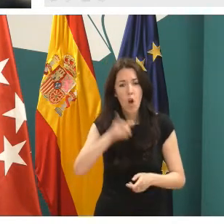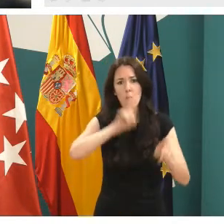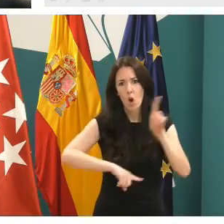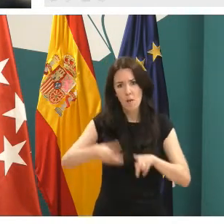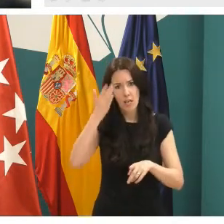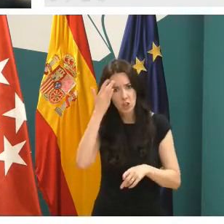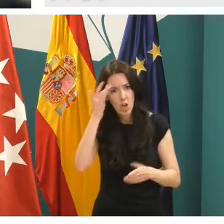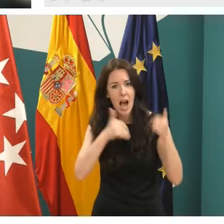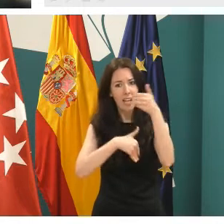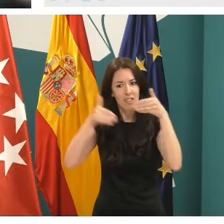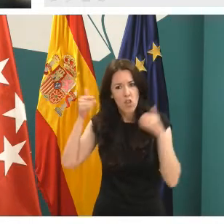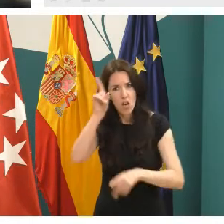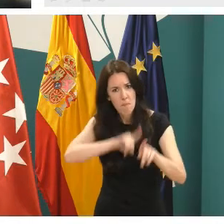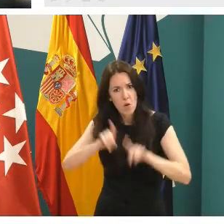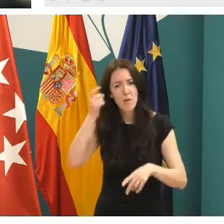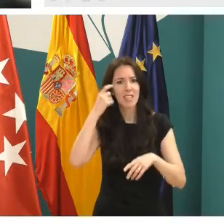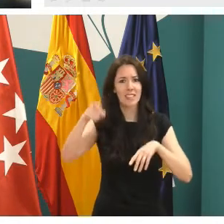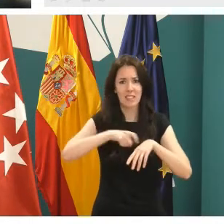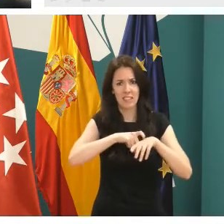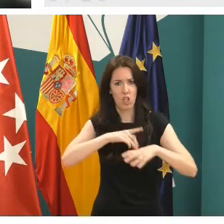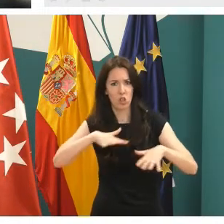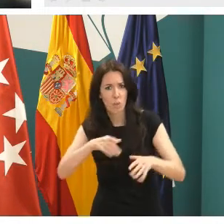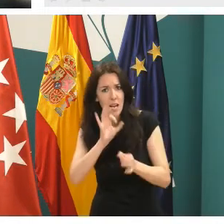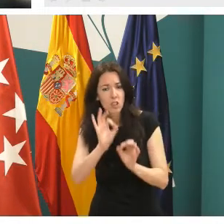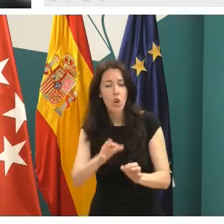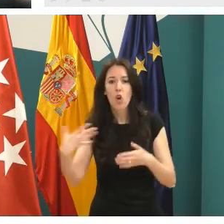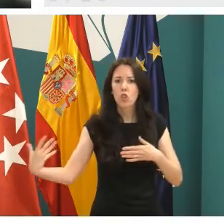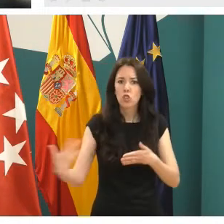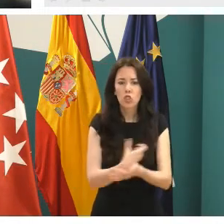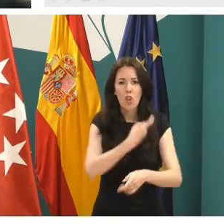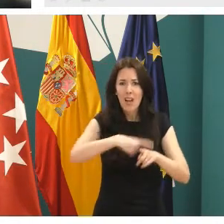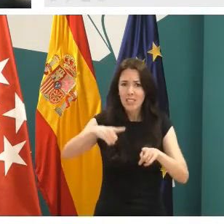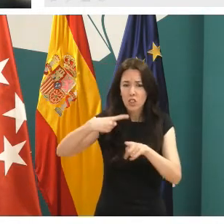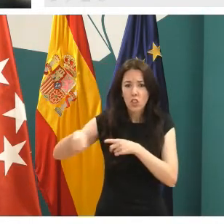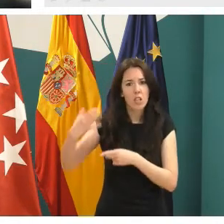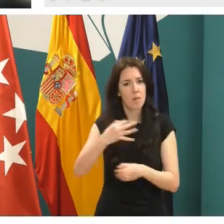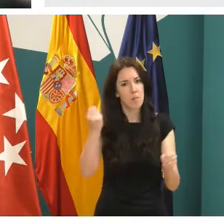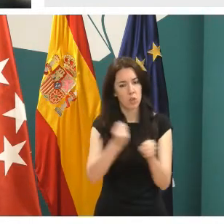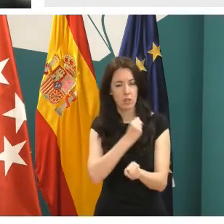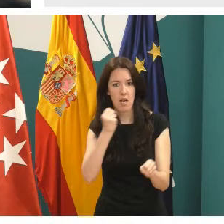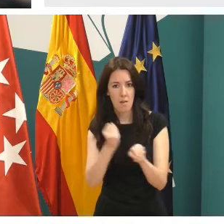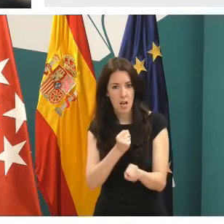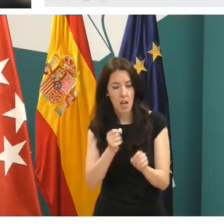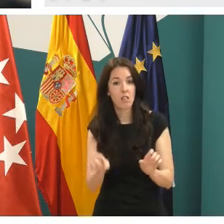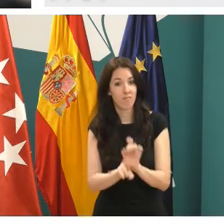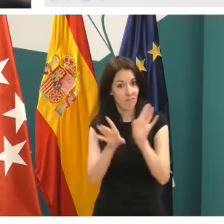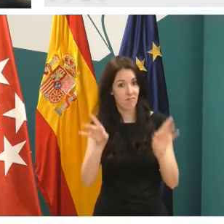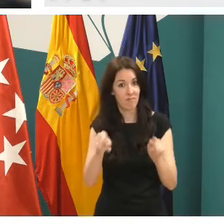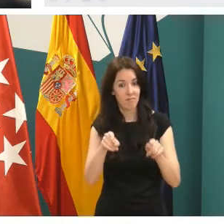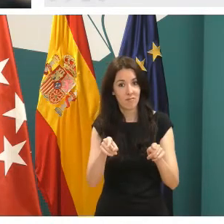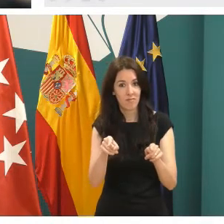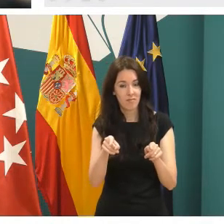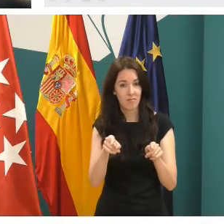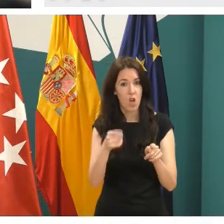cognitivos, problemas atencionales, problemas psicosomáticos. Evidentemente, todas estas cosas tenemos que trabajarlas y para eso,